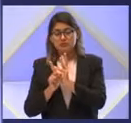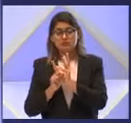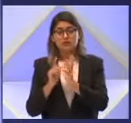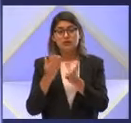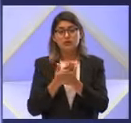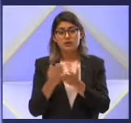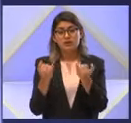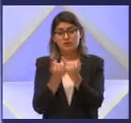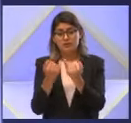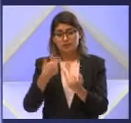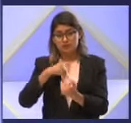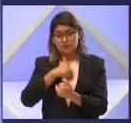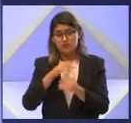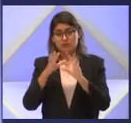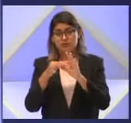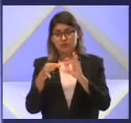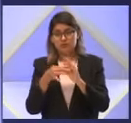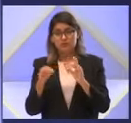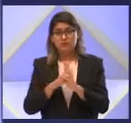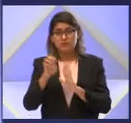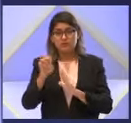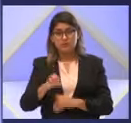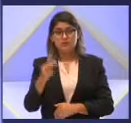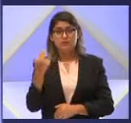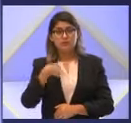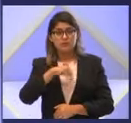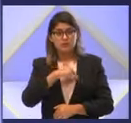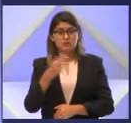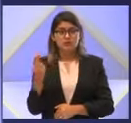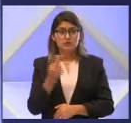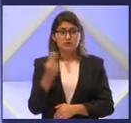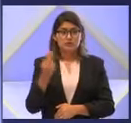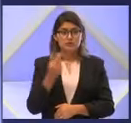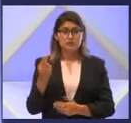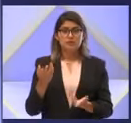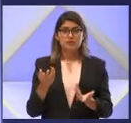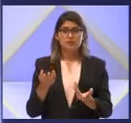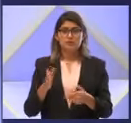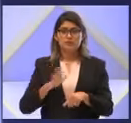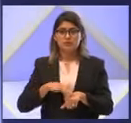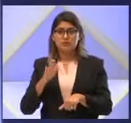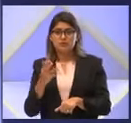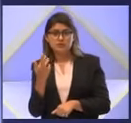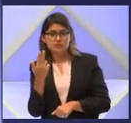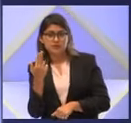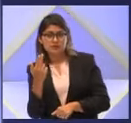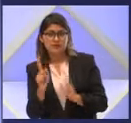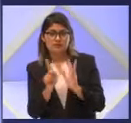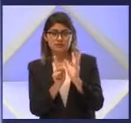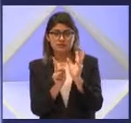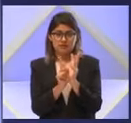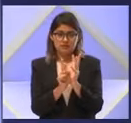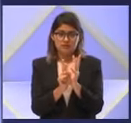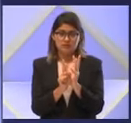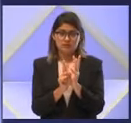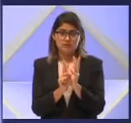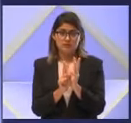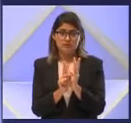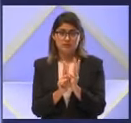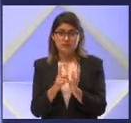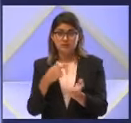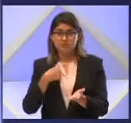si tenemos que dar servicio a 25 de forma simultánea hacerlo con 25 antenas creo que no es